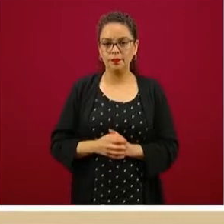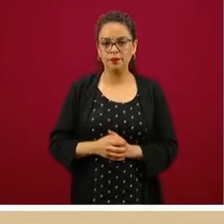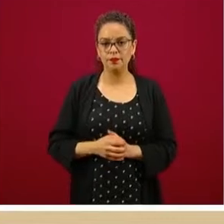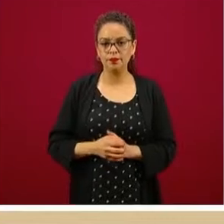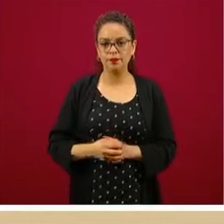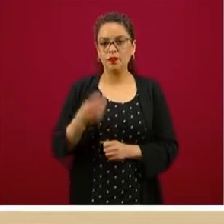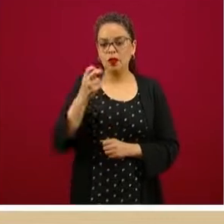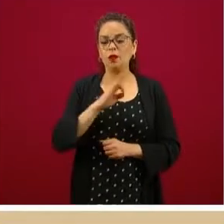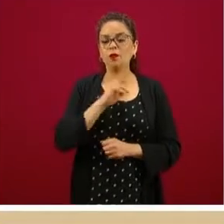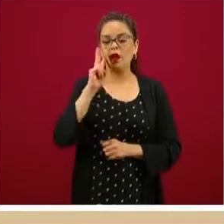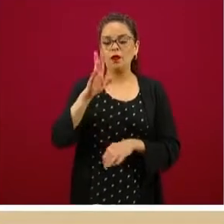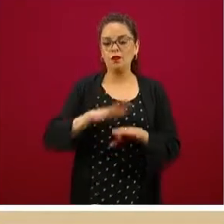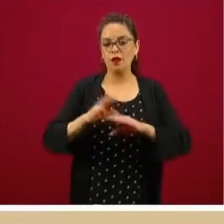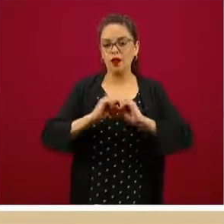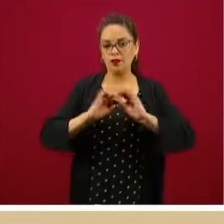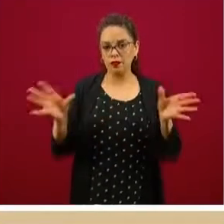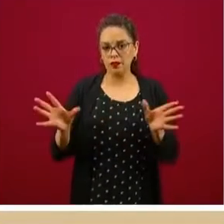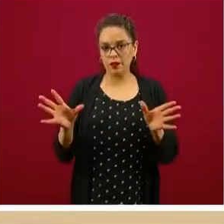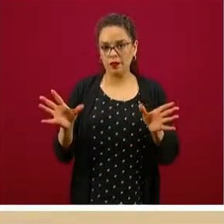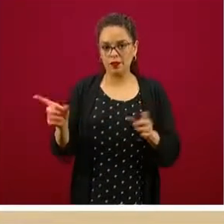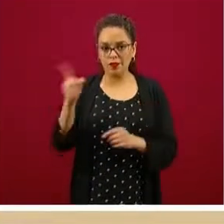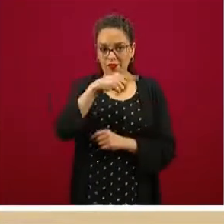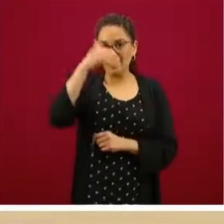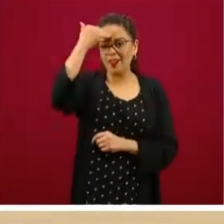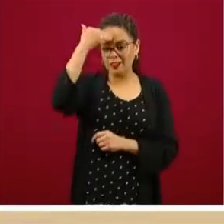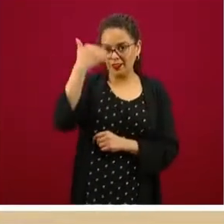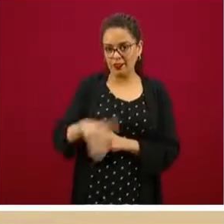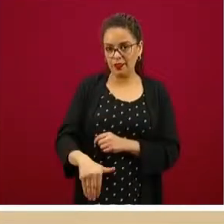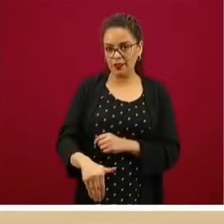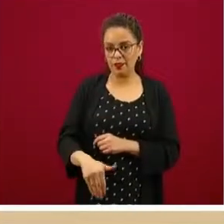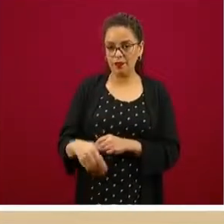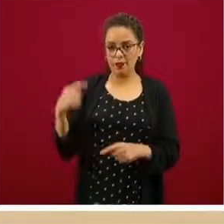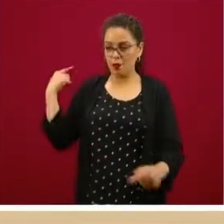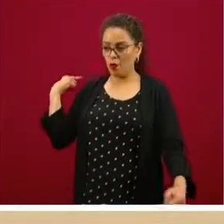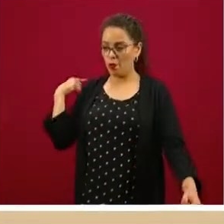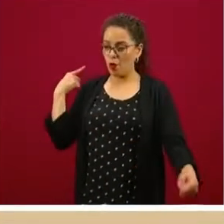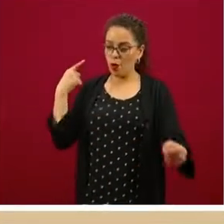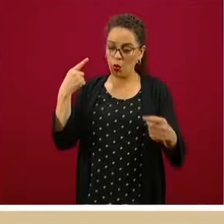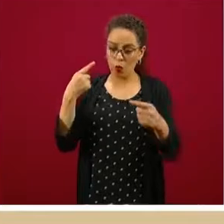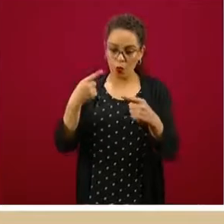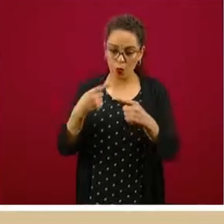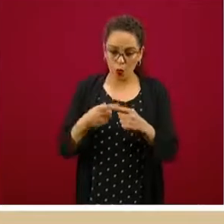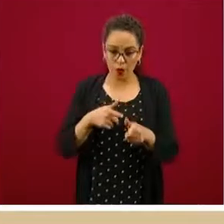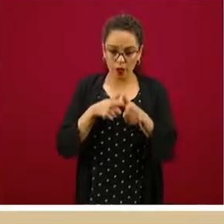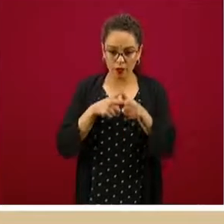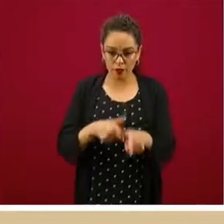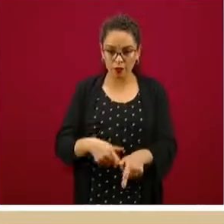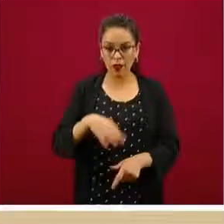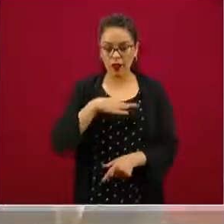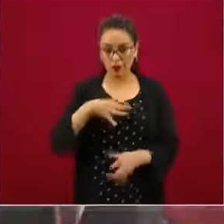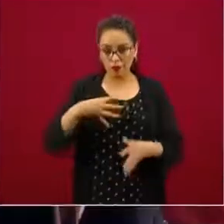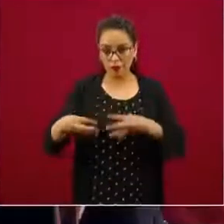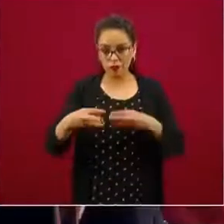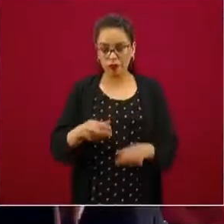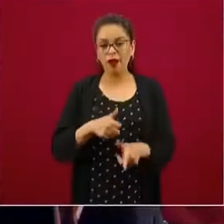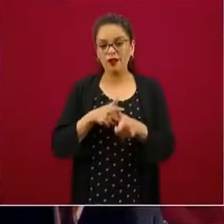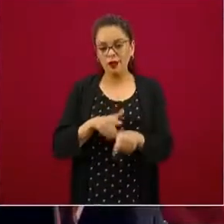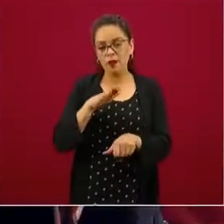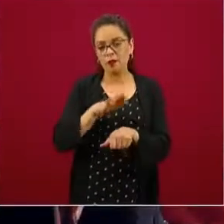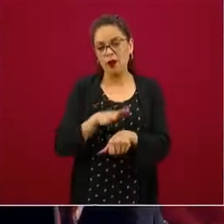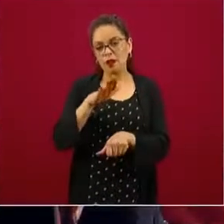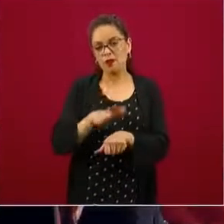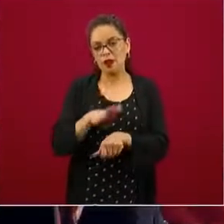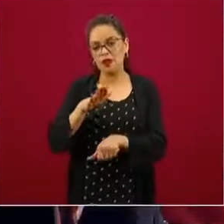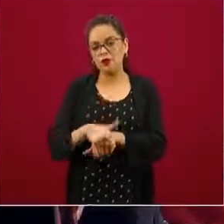creo que ya era obvio para la mayoría de ustedes, que a lo largo de la epidemia se van haciendo más y más y más y más pruebas para recordarles que no hay